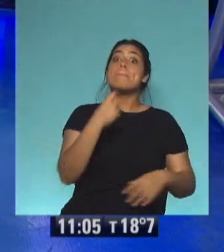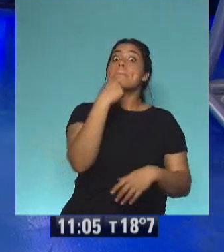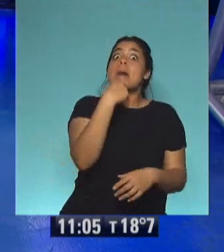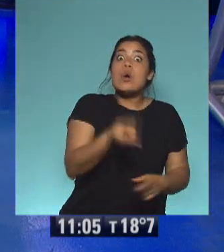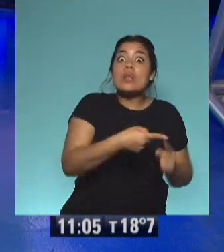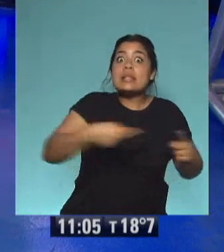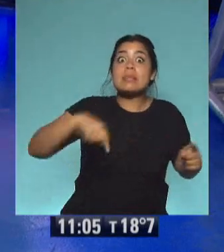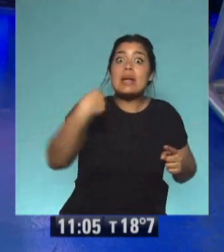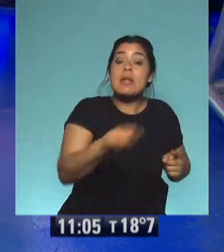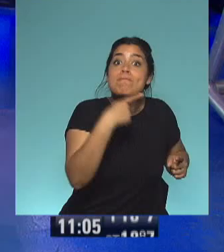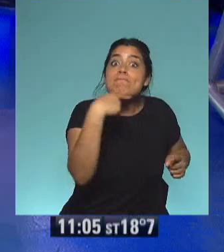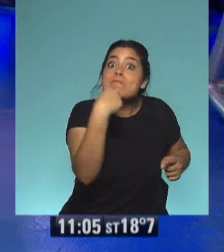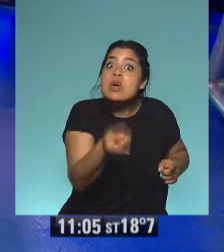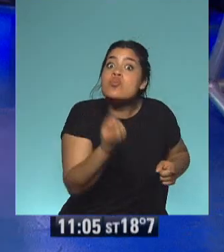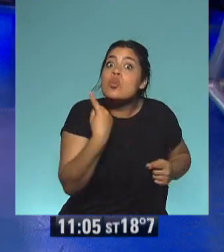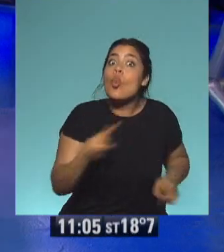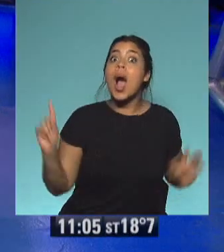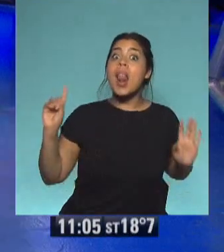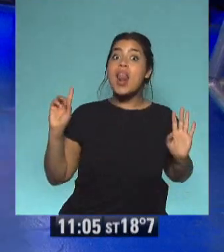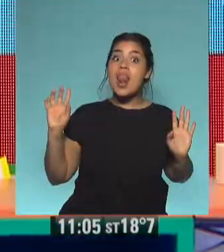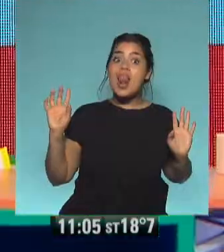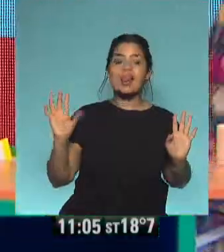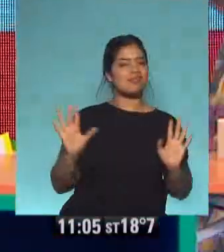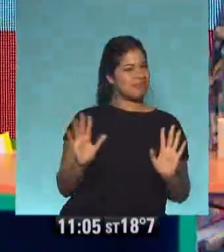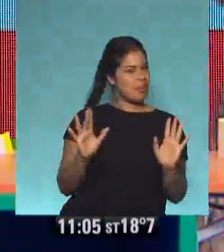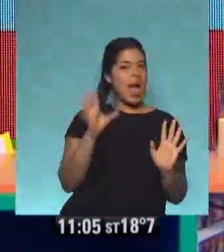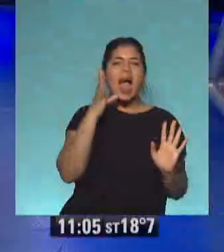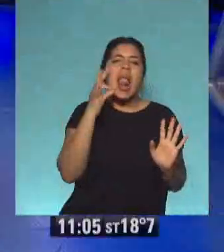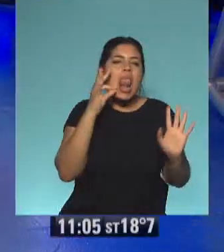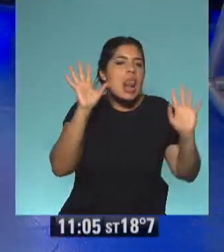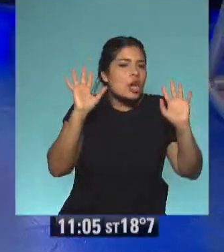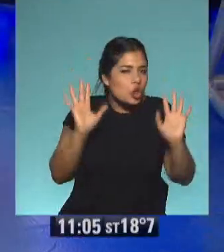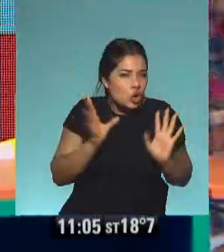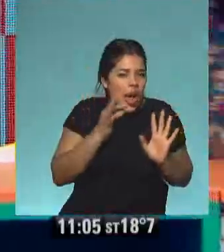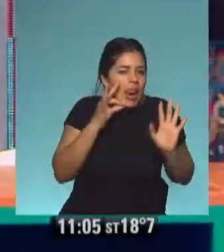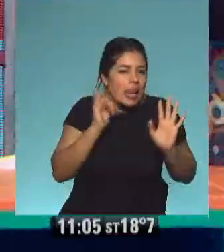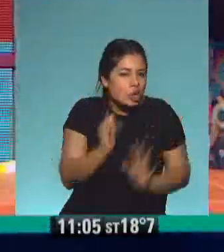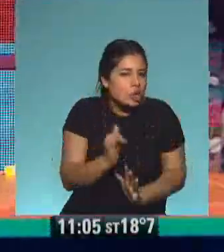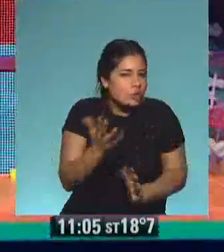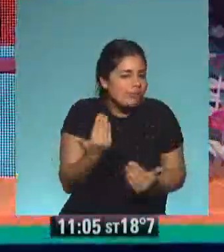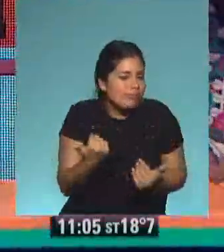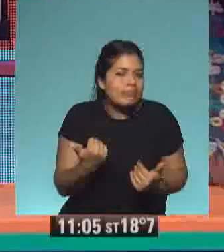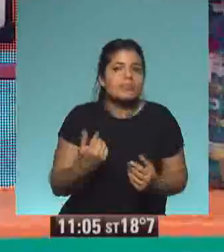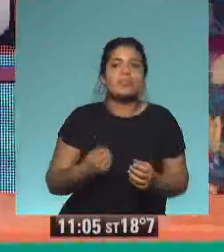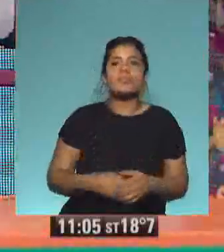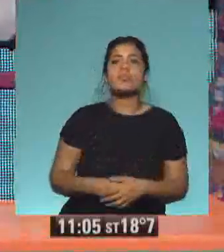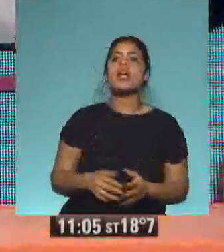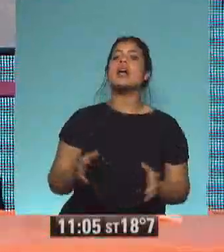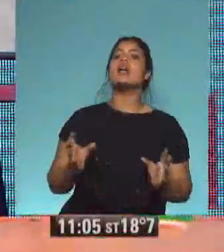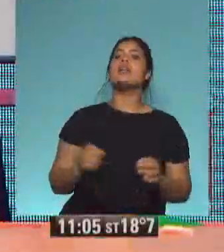pregunta de la semana que viene? ¿Cuál será eso? ¿Cuál será? ¿Alguna? Una pista, una, una pista, pista. Una pista. A ver, una pista.